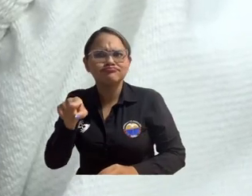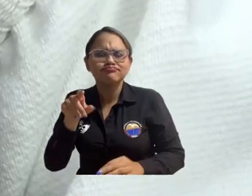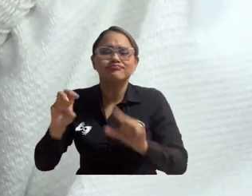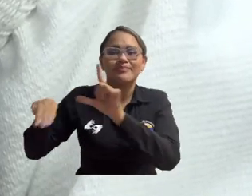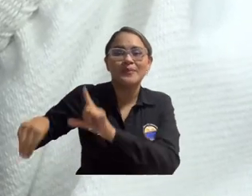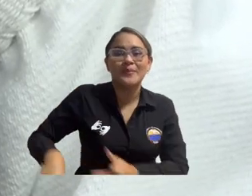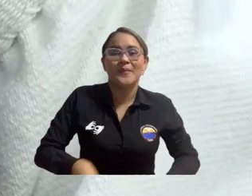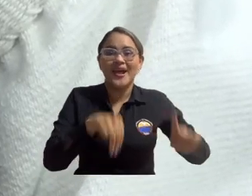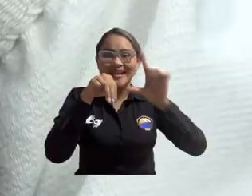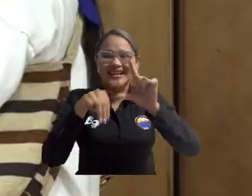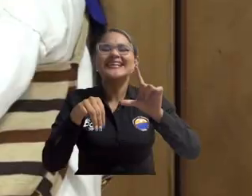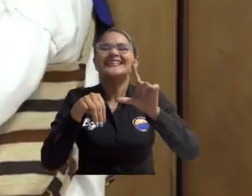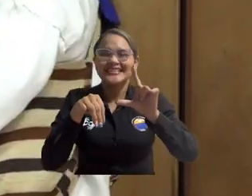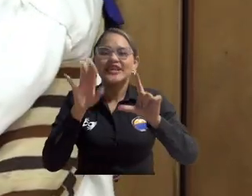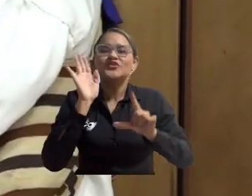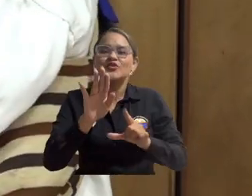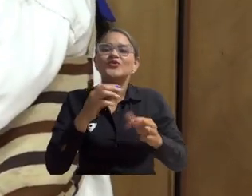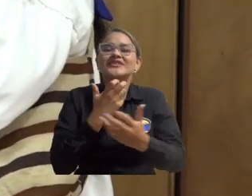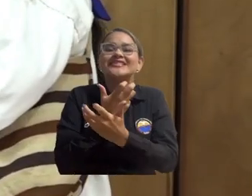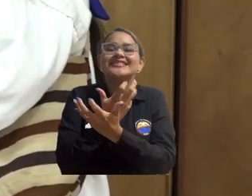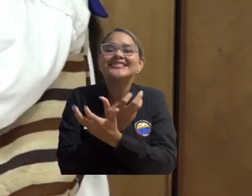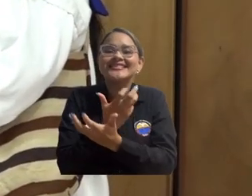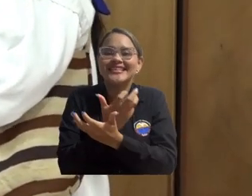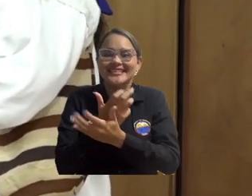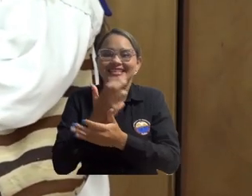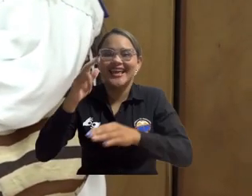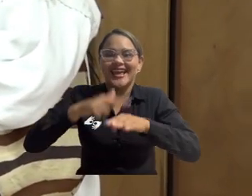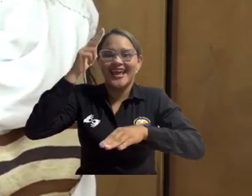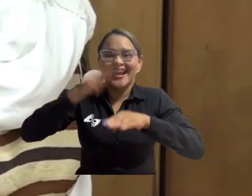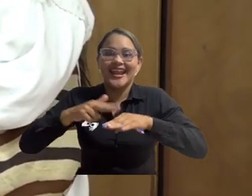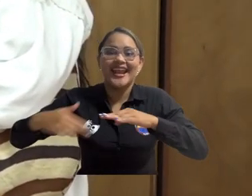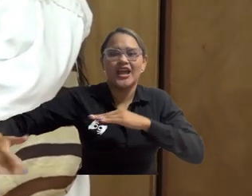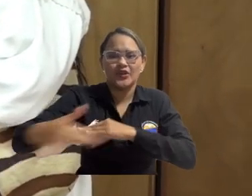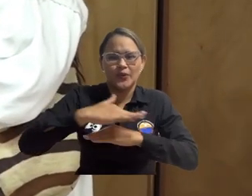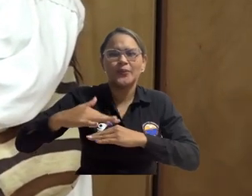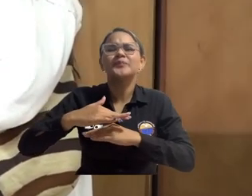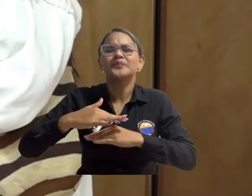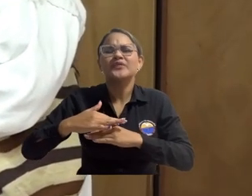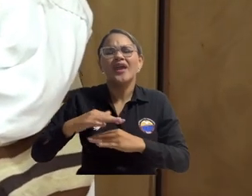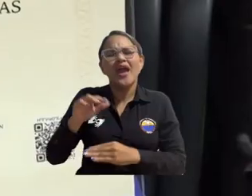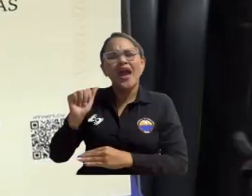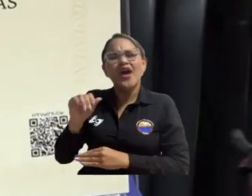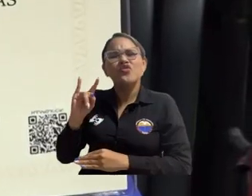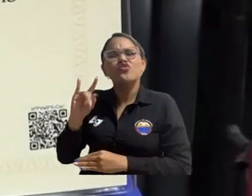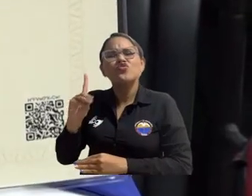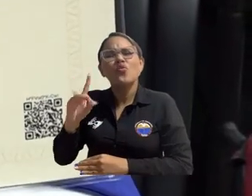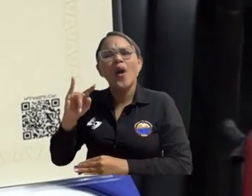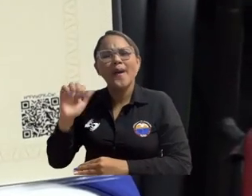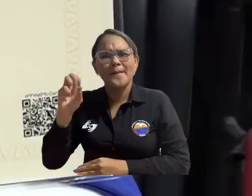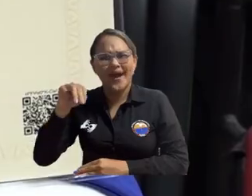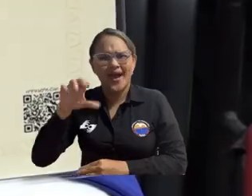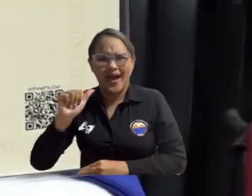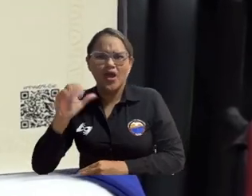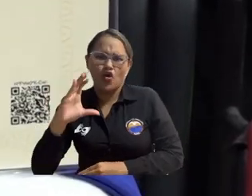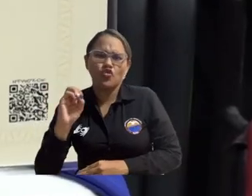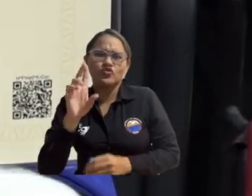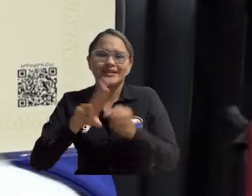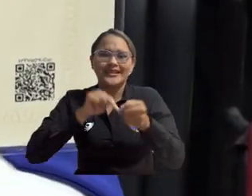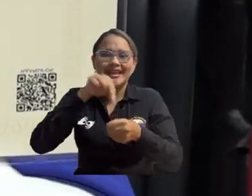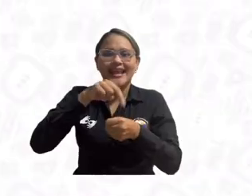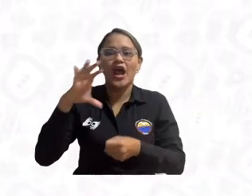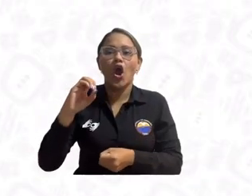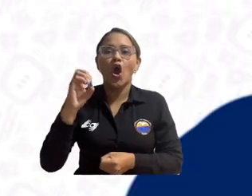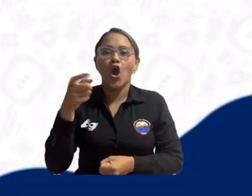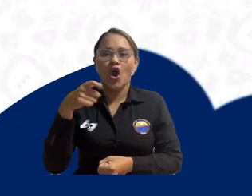como la proclamación de Magíster en Enseñanza de las Ciencias Naturales a Duamaco Escribano Jandigua, miembro de la comunidad indígena